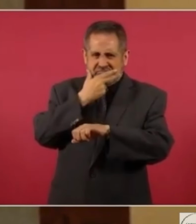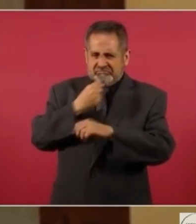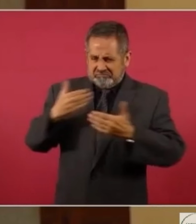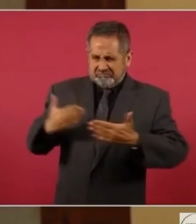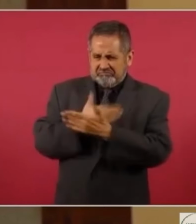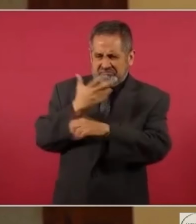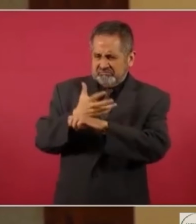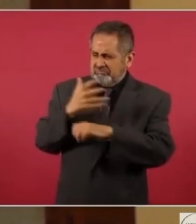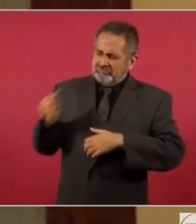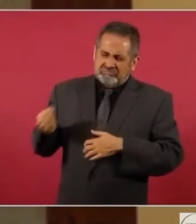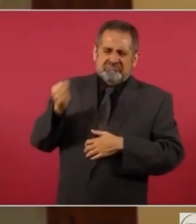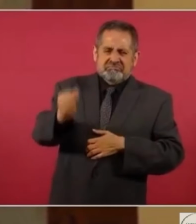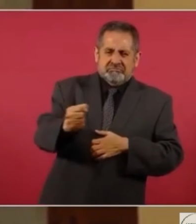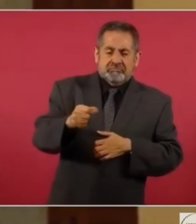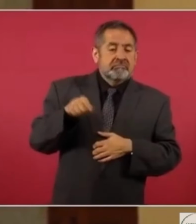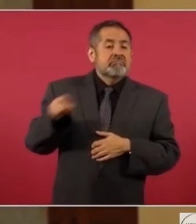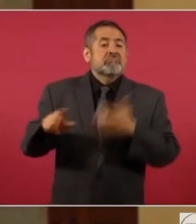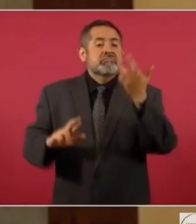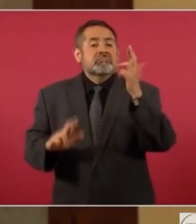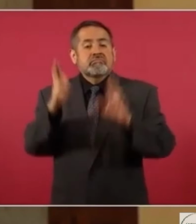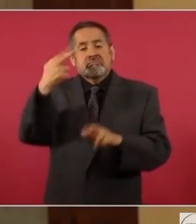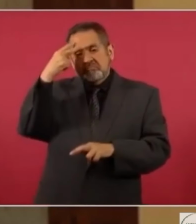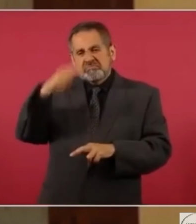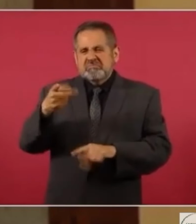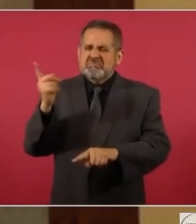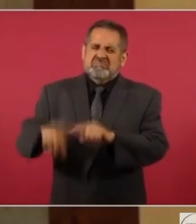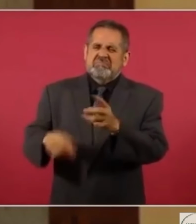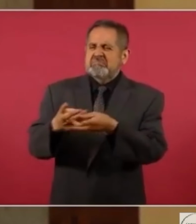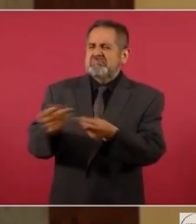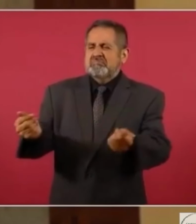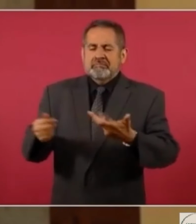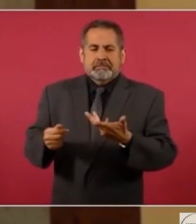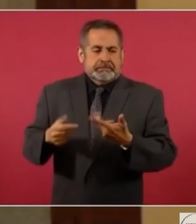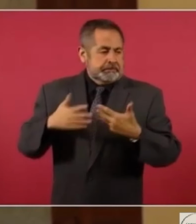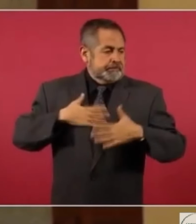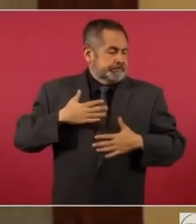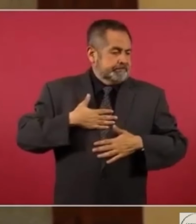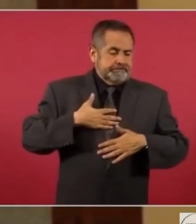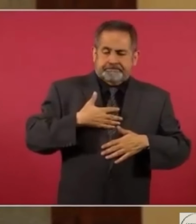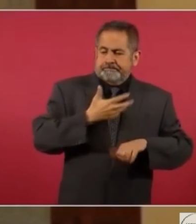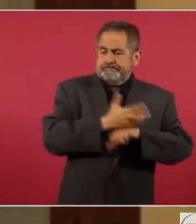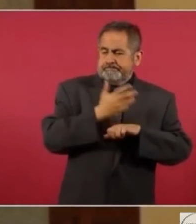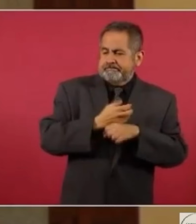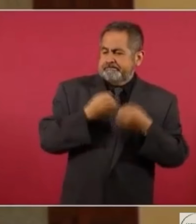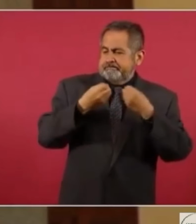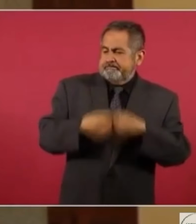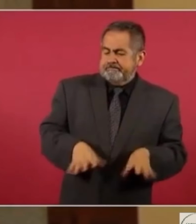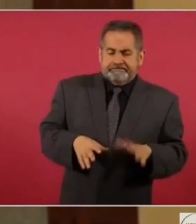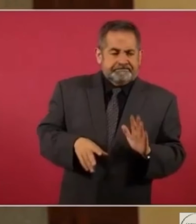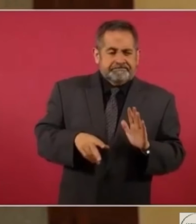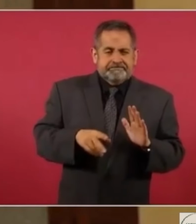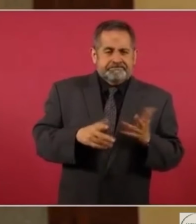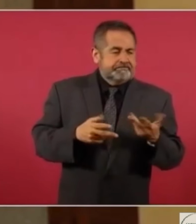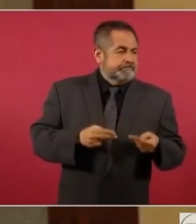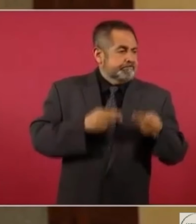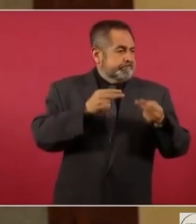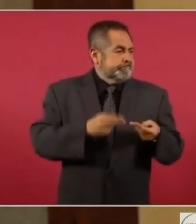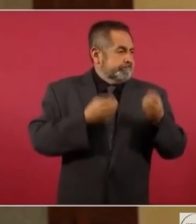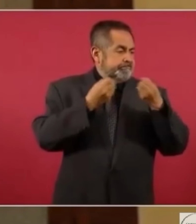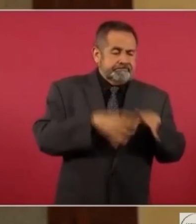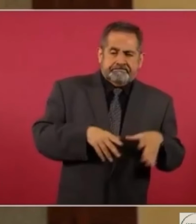y terminar con la Revolución Mexicana, que amenazaba los intereses de las grandes corporaciones